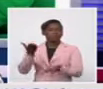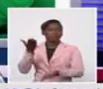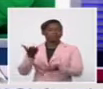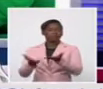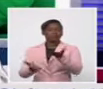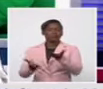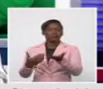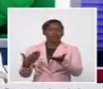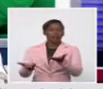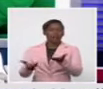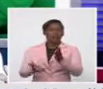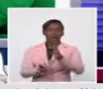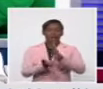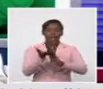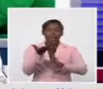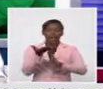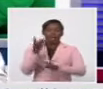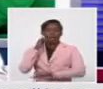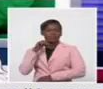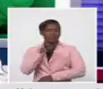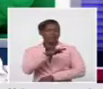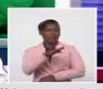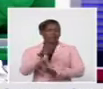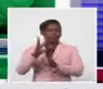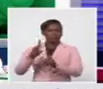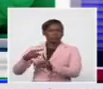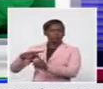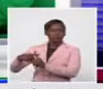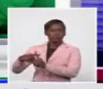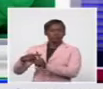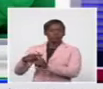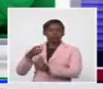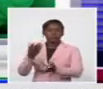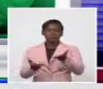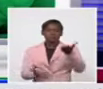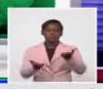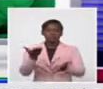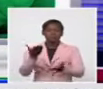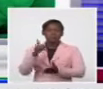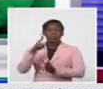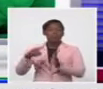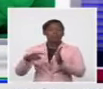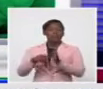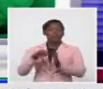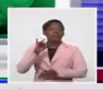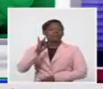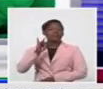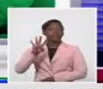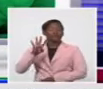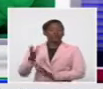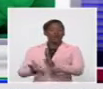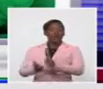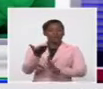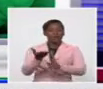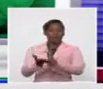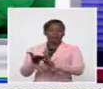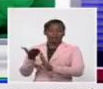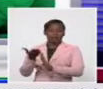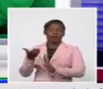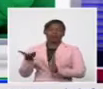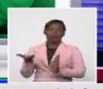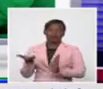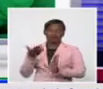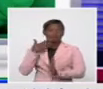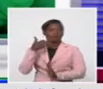altas y el número de diagnosticados. Ayer 1.074 altas. Estamos